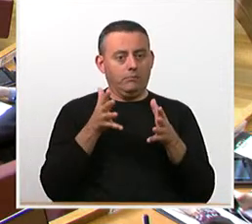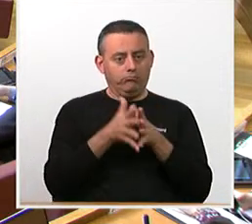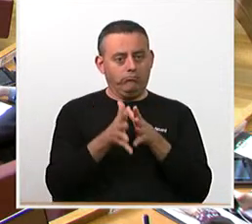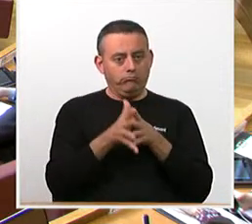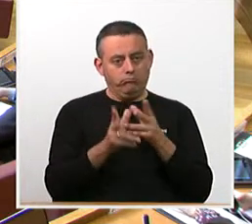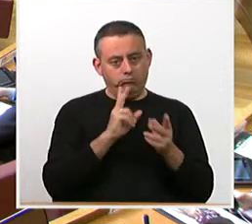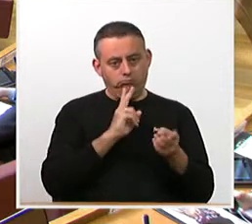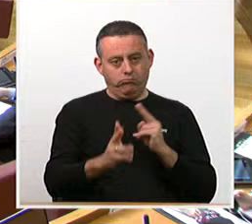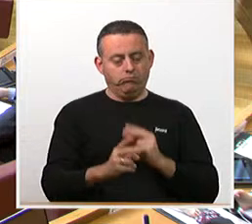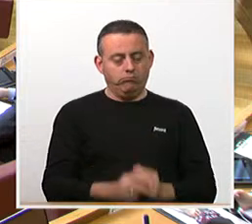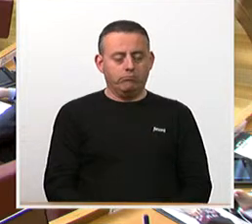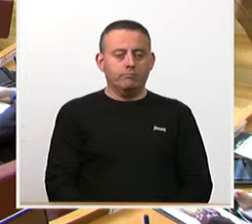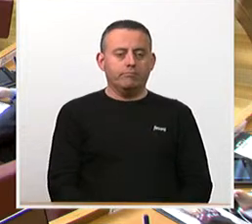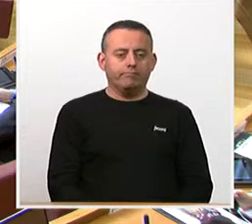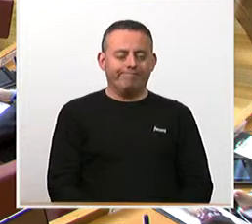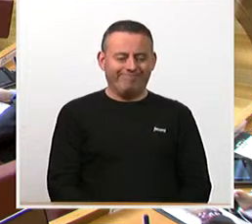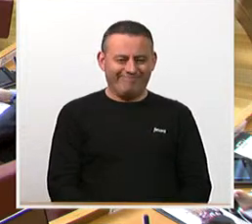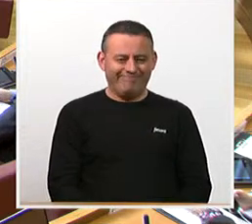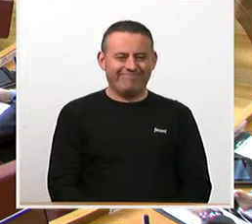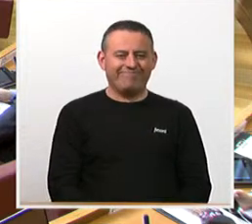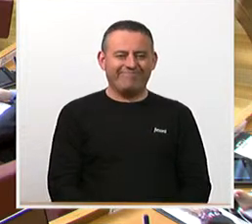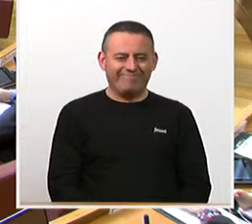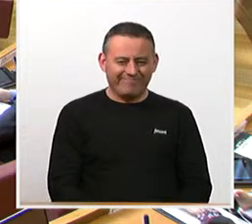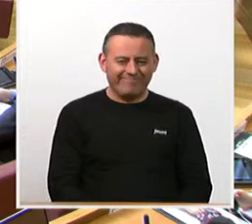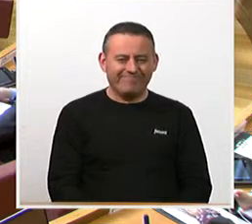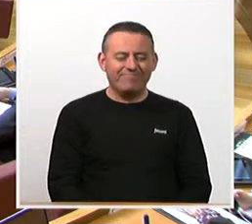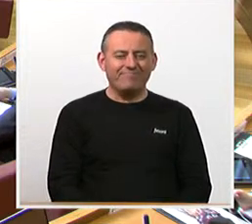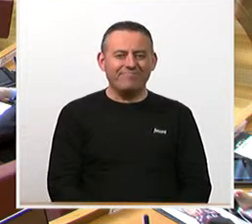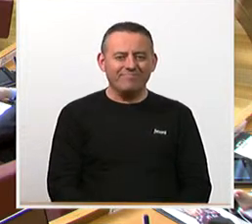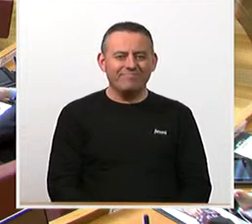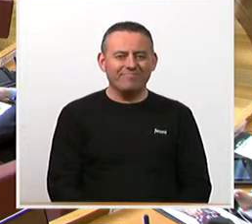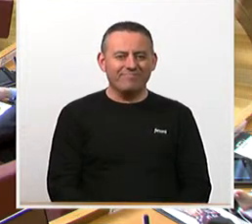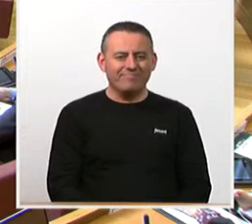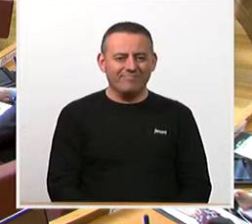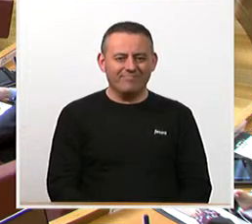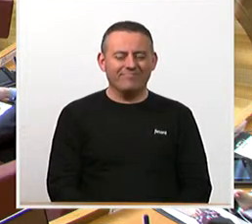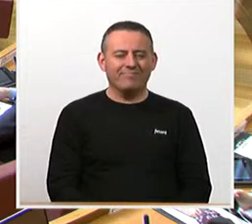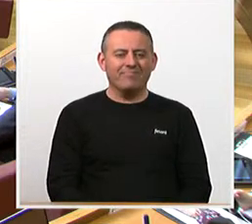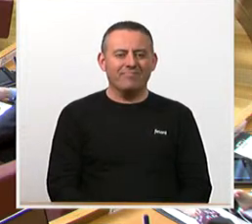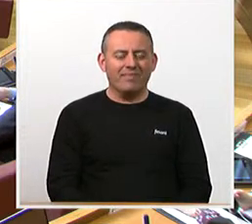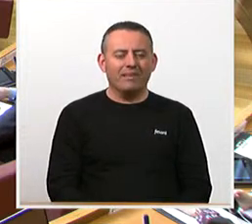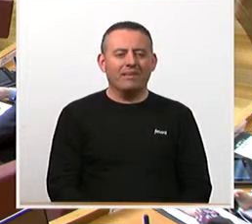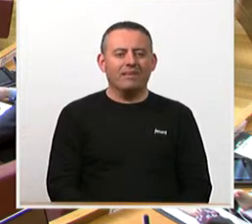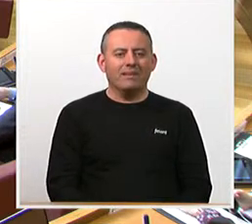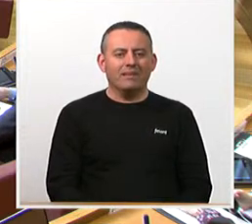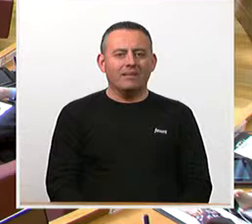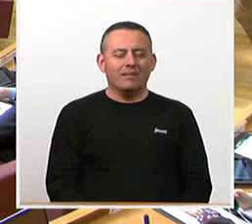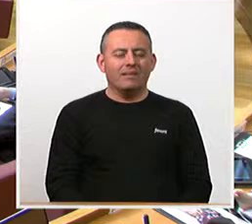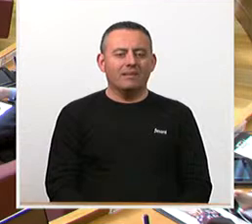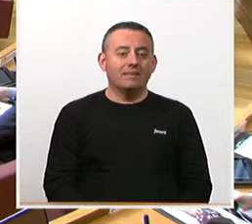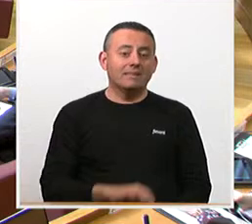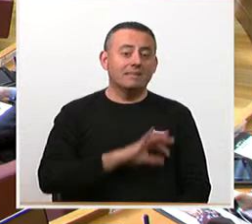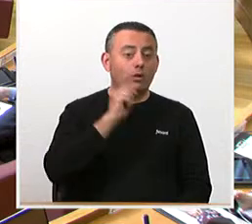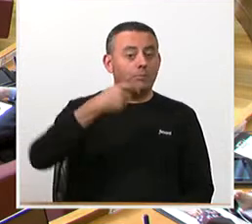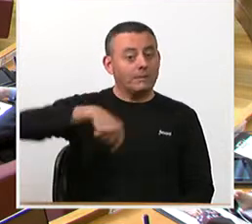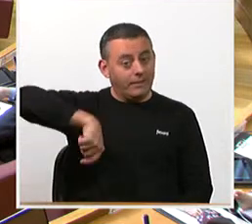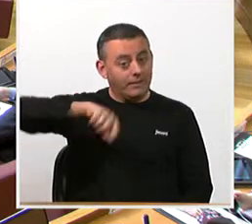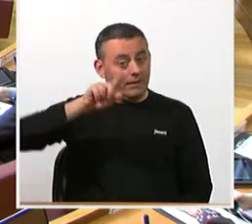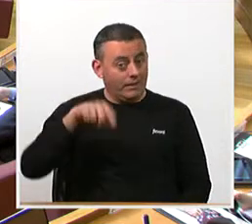conseller señor señor presidente señoras y señores diputados señor